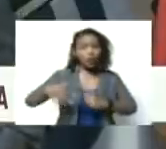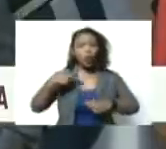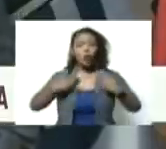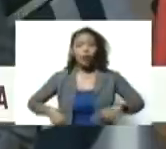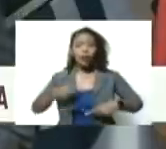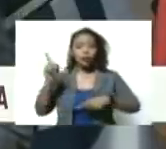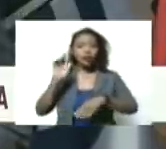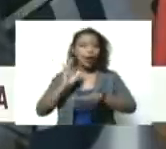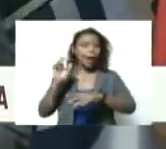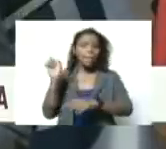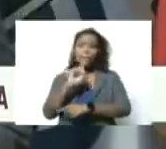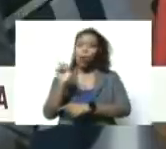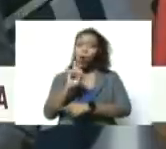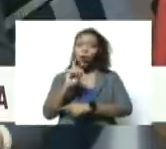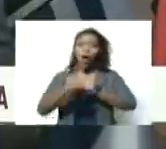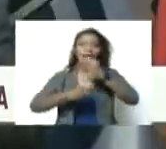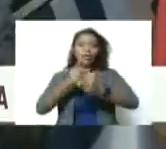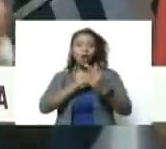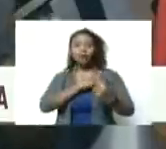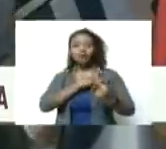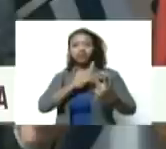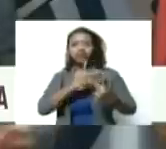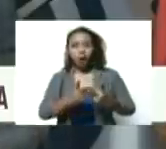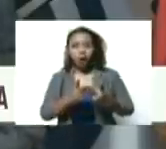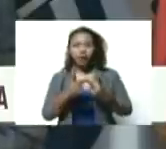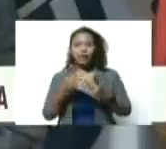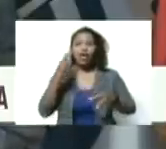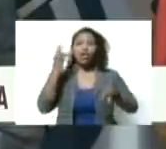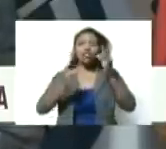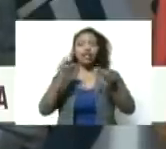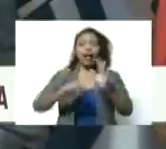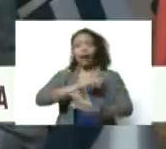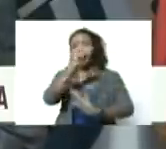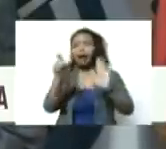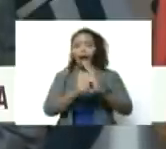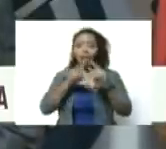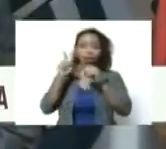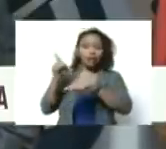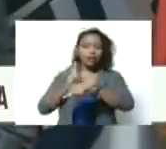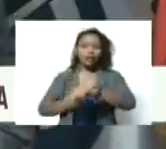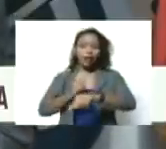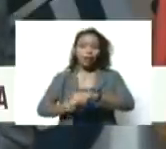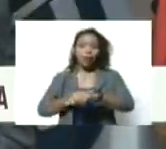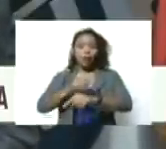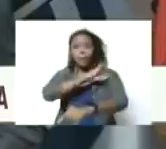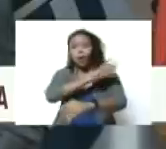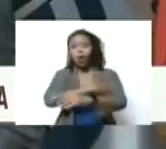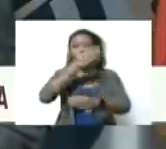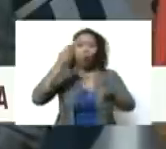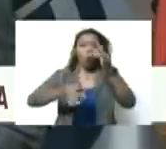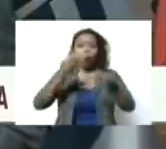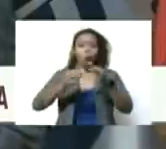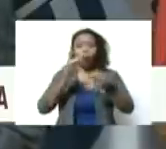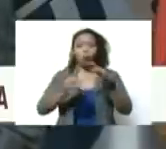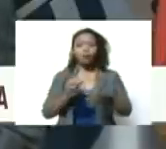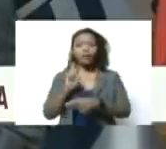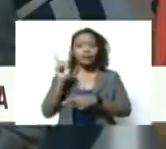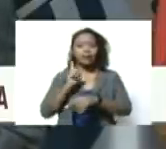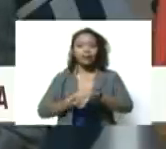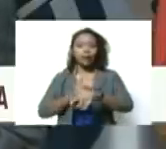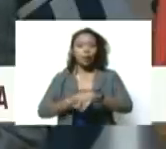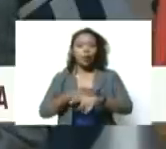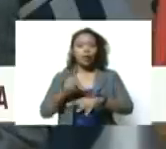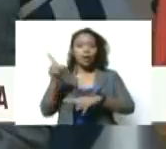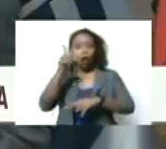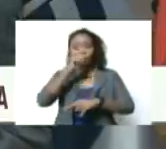hubo voluntad ni de los fiscales generales de la época, ni del Poder Judicial de la época, durante la década